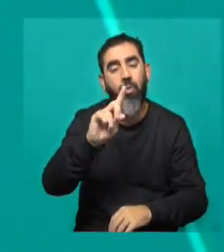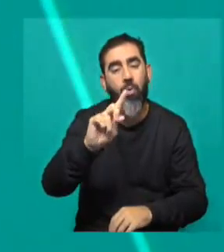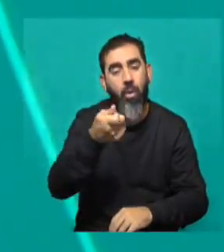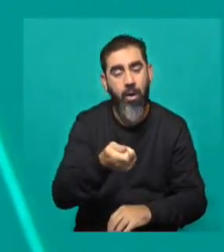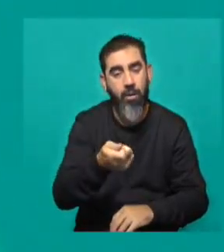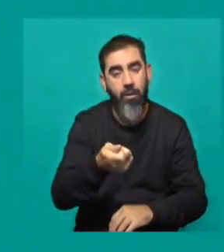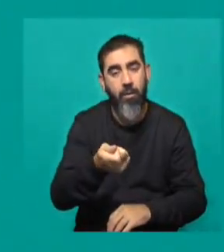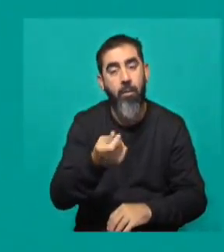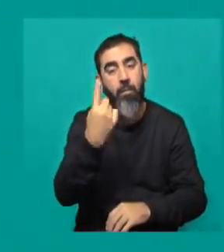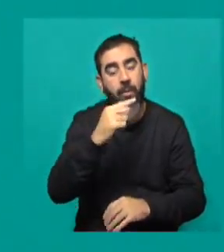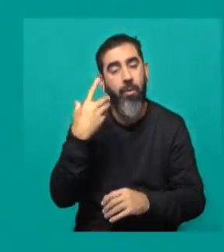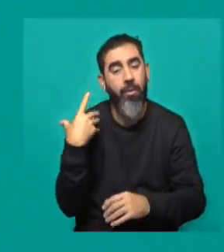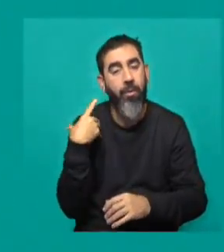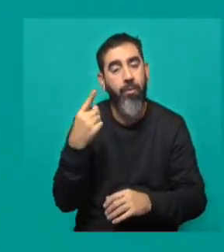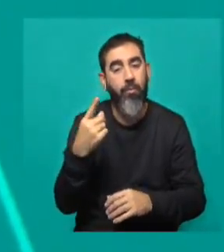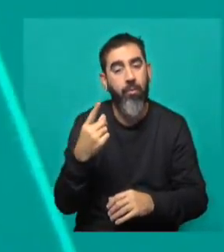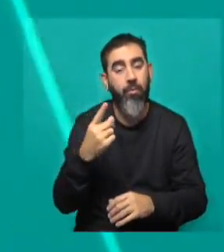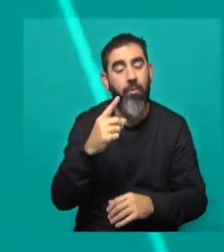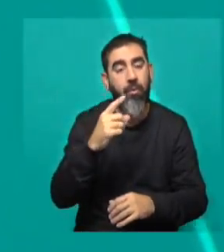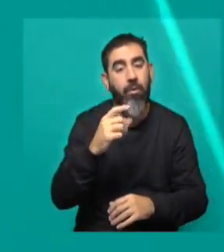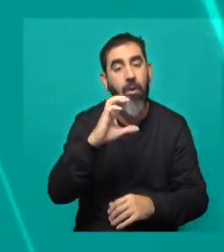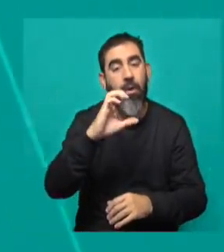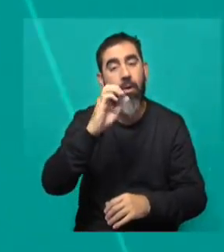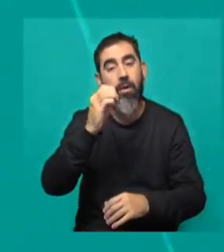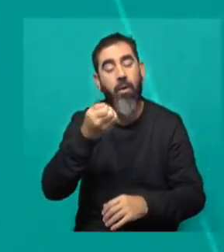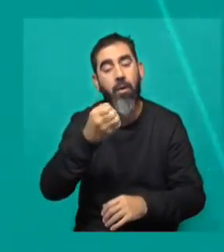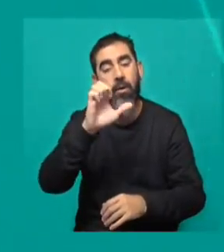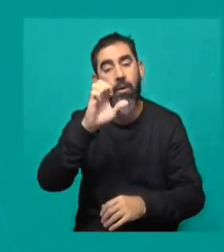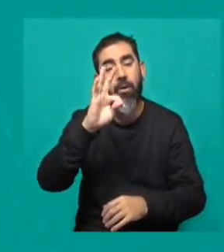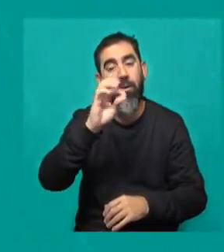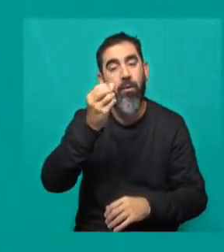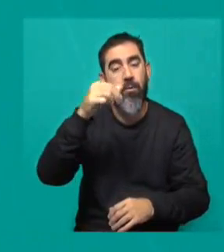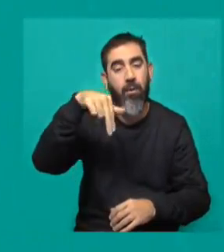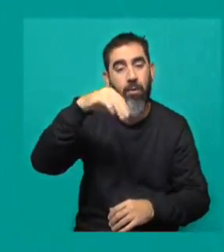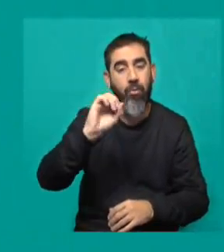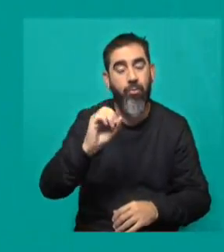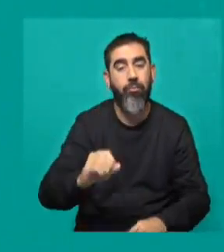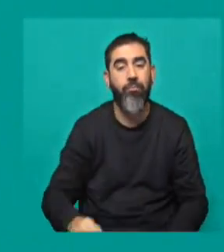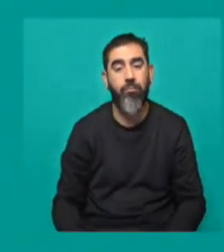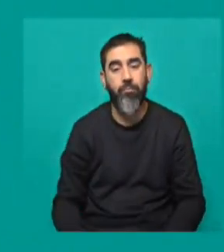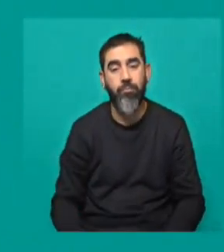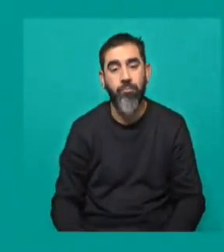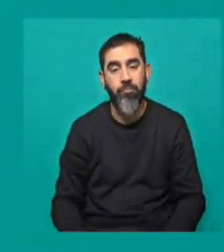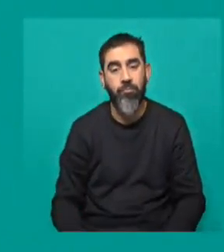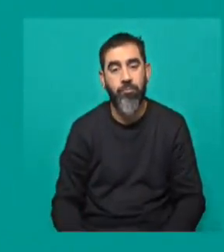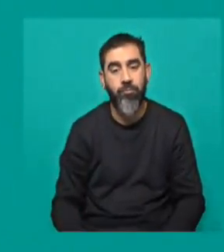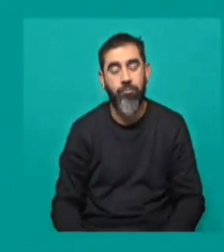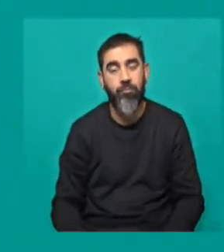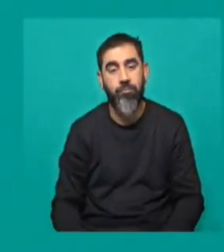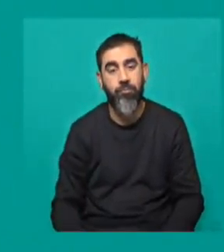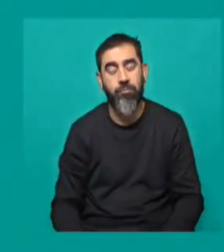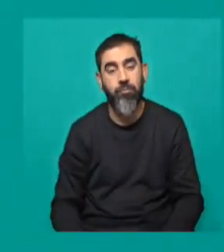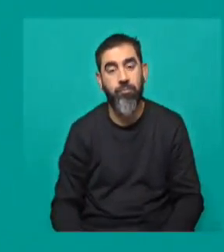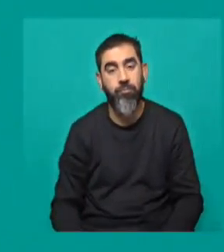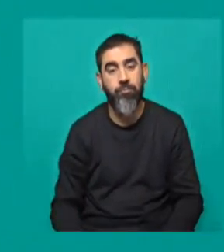una versión y dirección de Israel Adrián caetano y bueno nombre completo dijo no exactamente exactamente